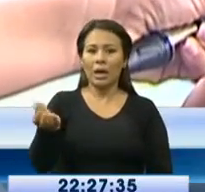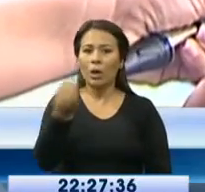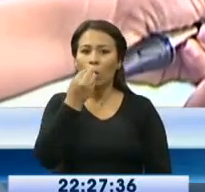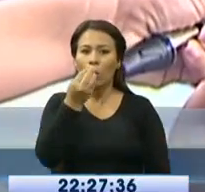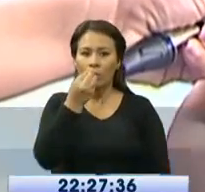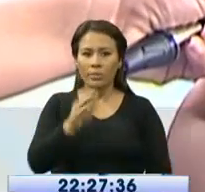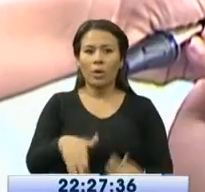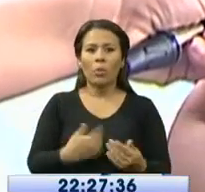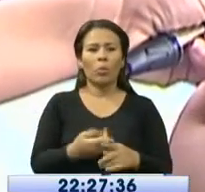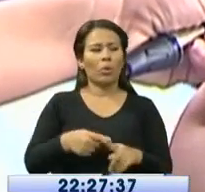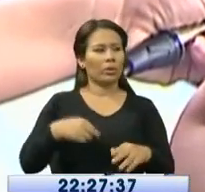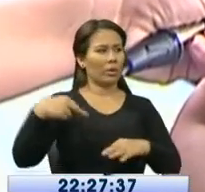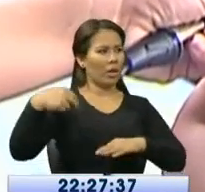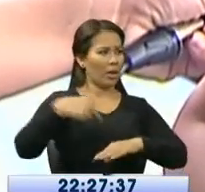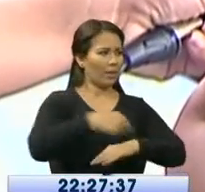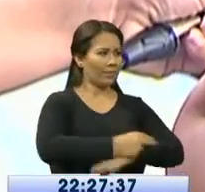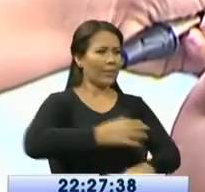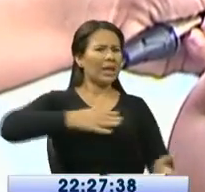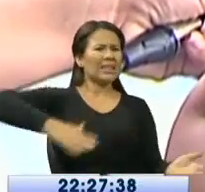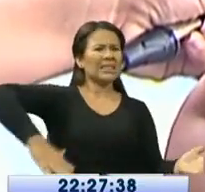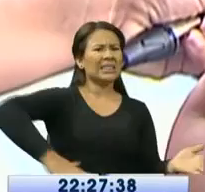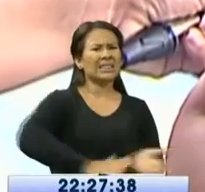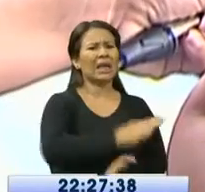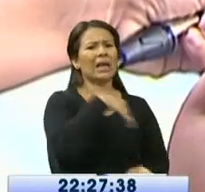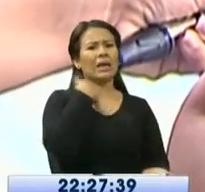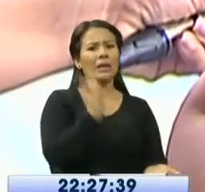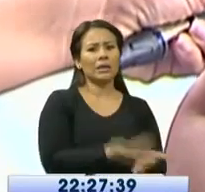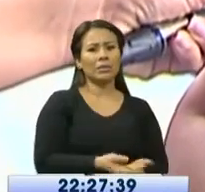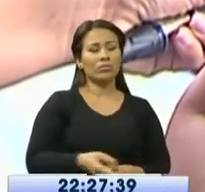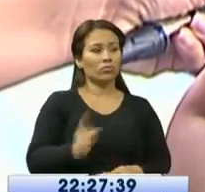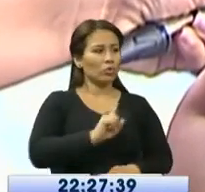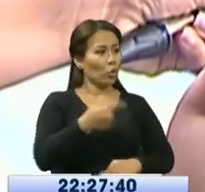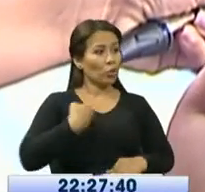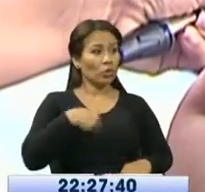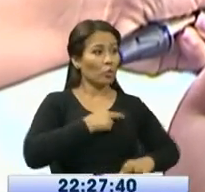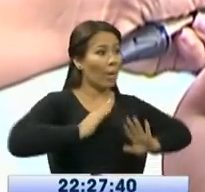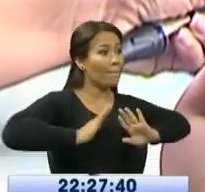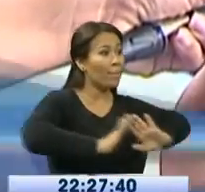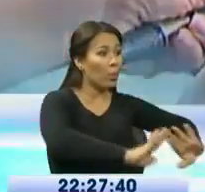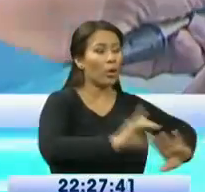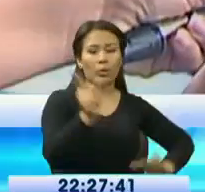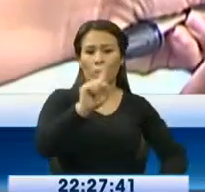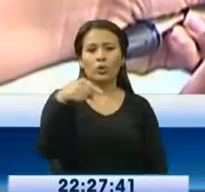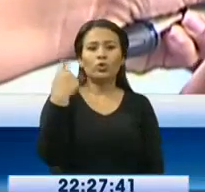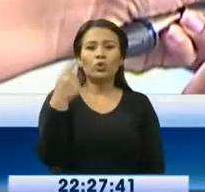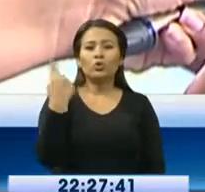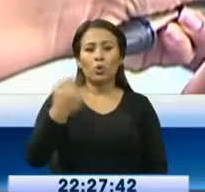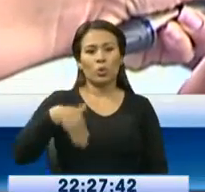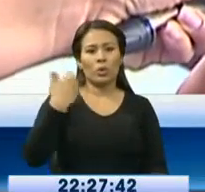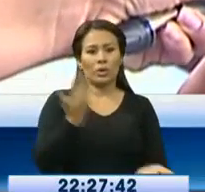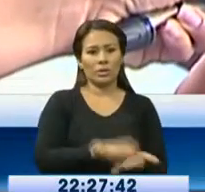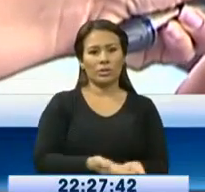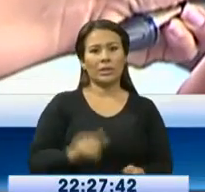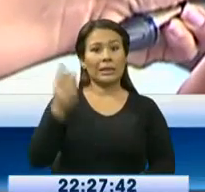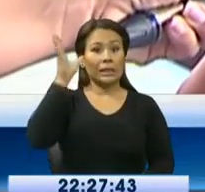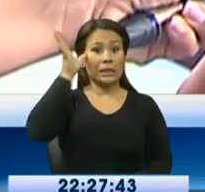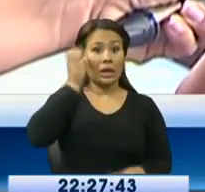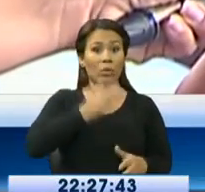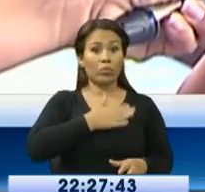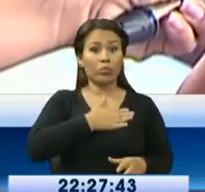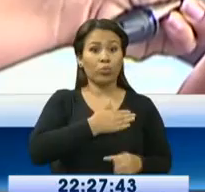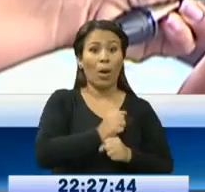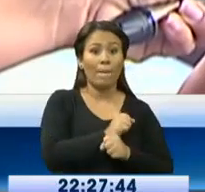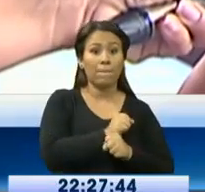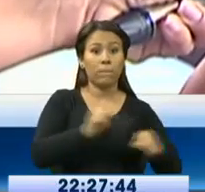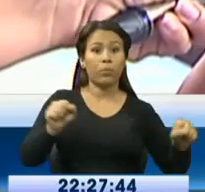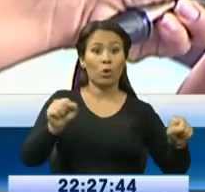se desplomó. Nadie la ha hecho caer, ni que por el piso, ni nada. Solita se cayó, ha de ser el infarto que le dio, ha